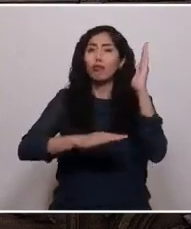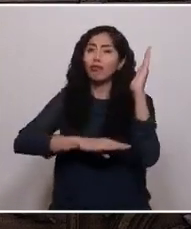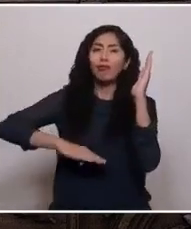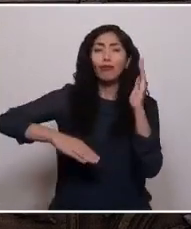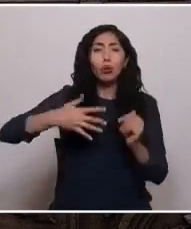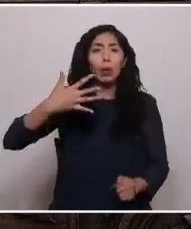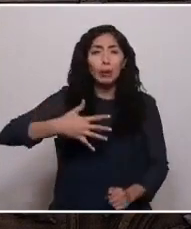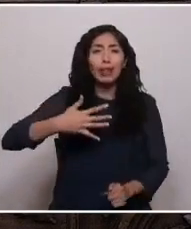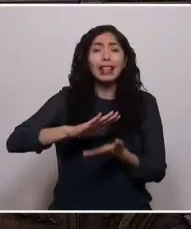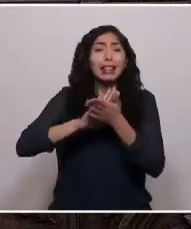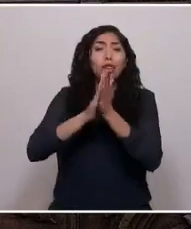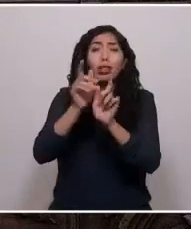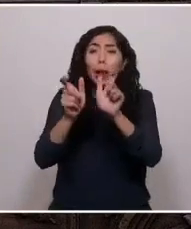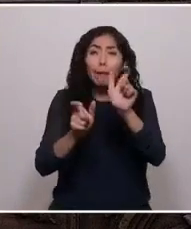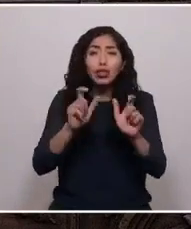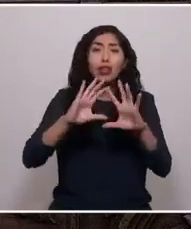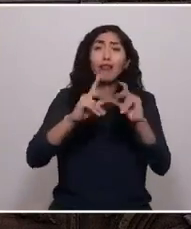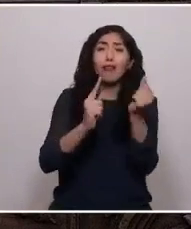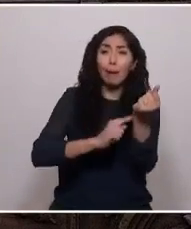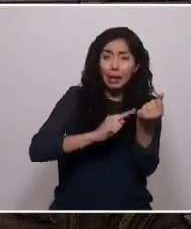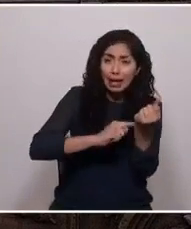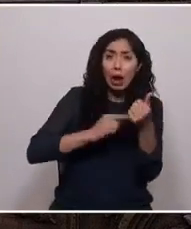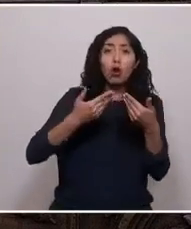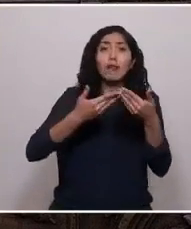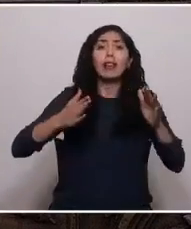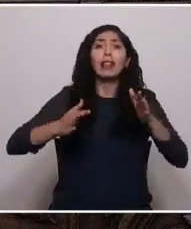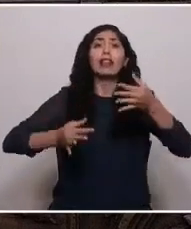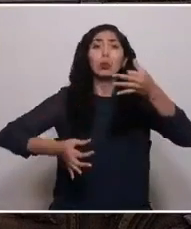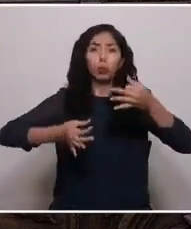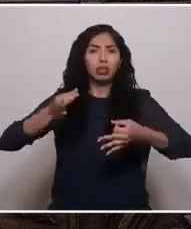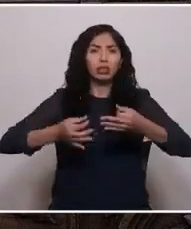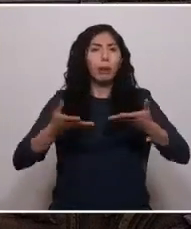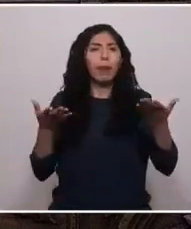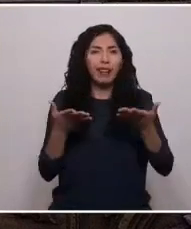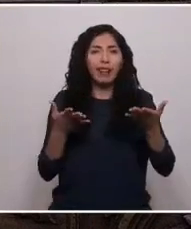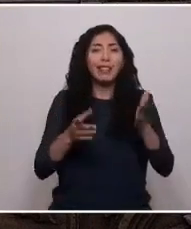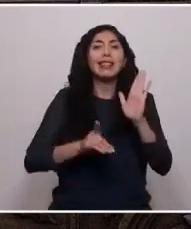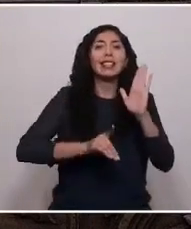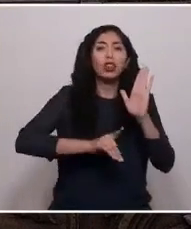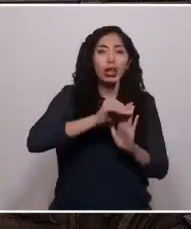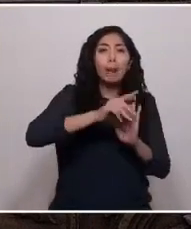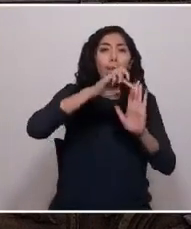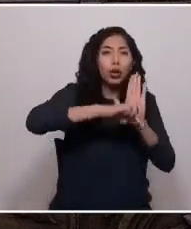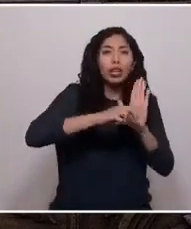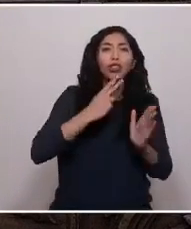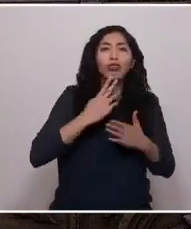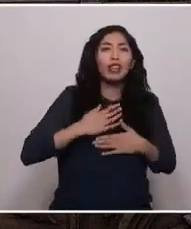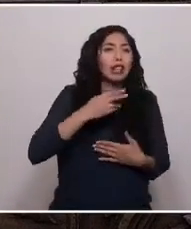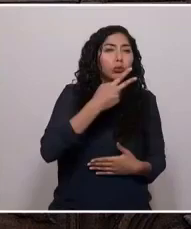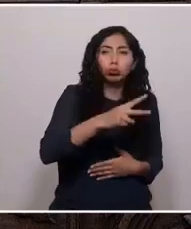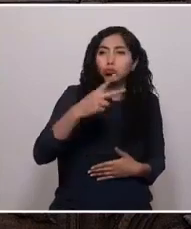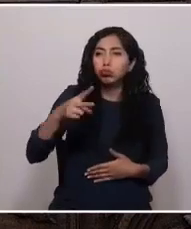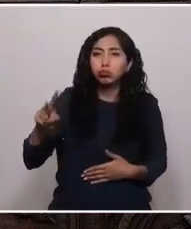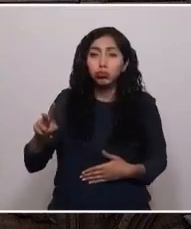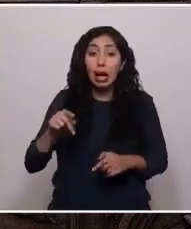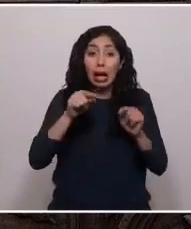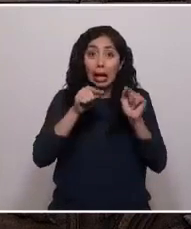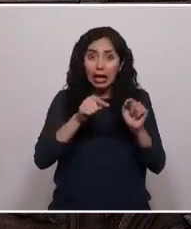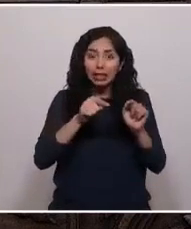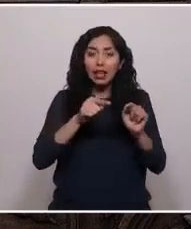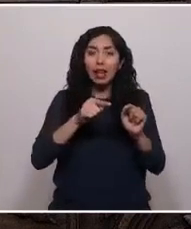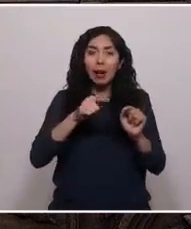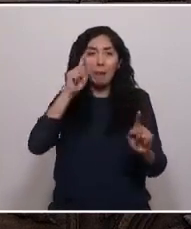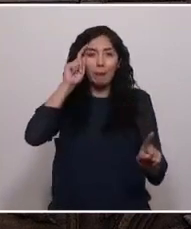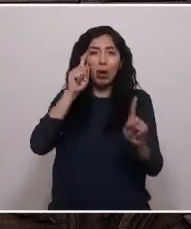y familias con libertad y justicia para desarrollar sus proyectos de vida y esa será mi labor en la